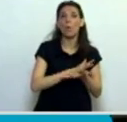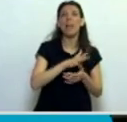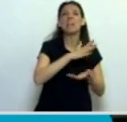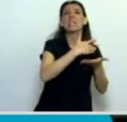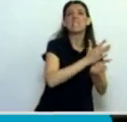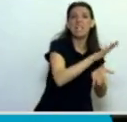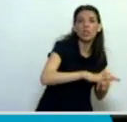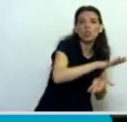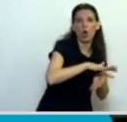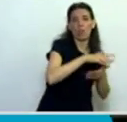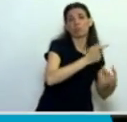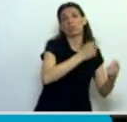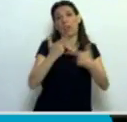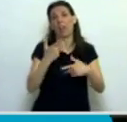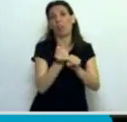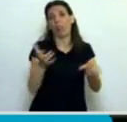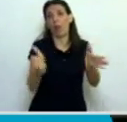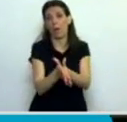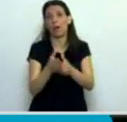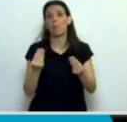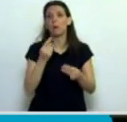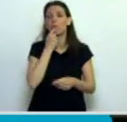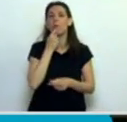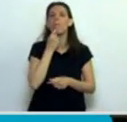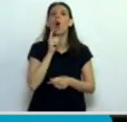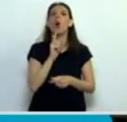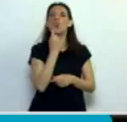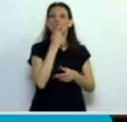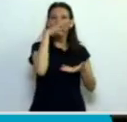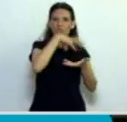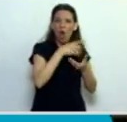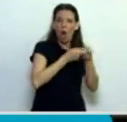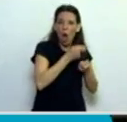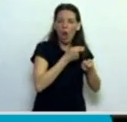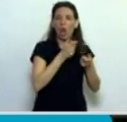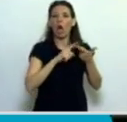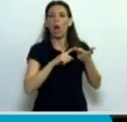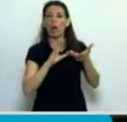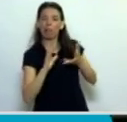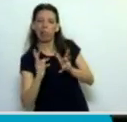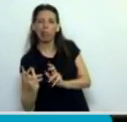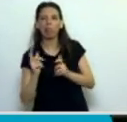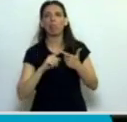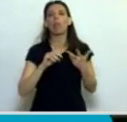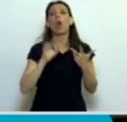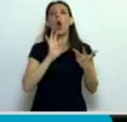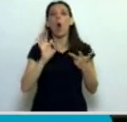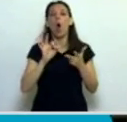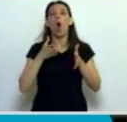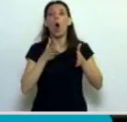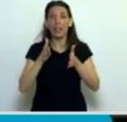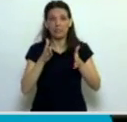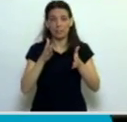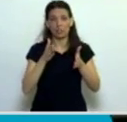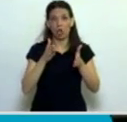empresas, para evitar conductas monopólicas, distorsivas y fomentar así la orientación